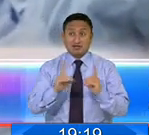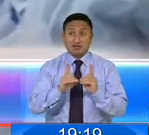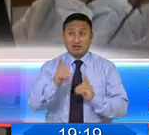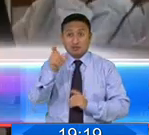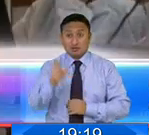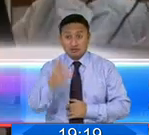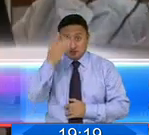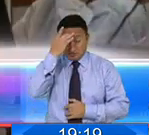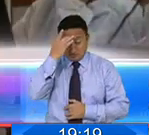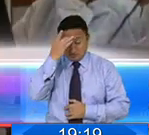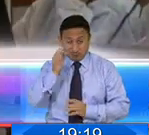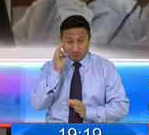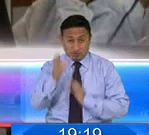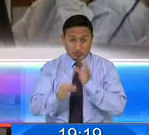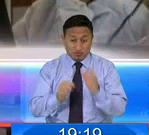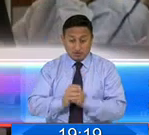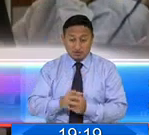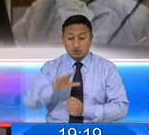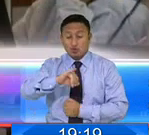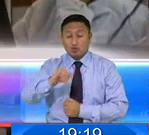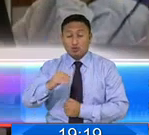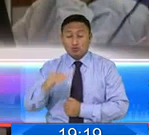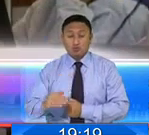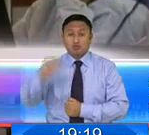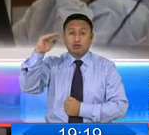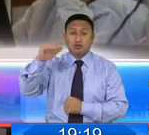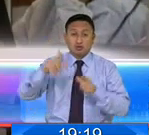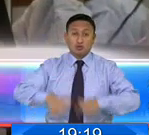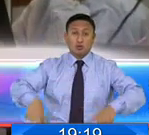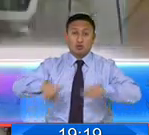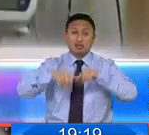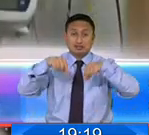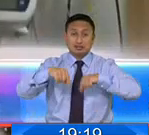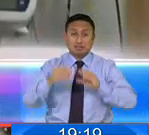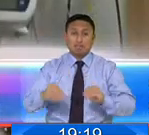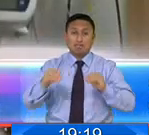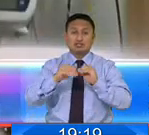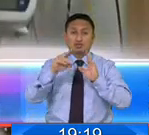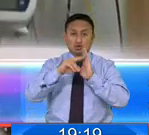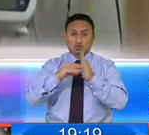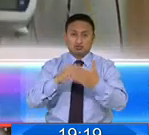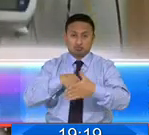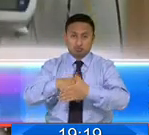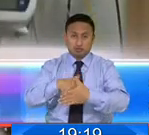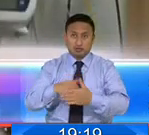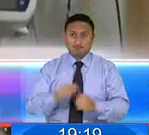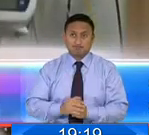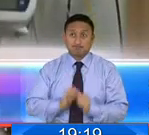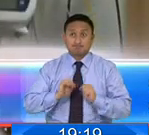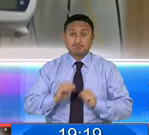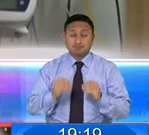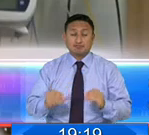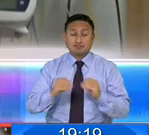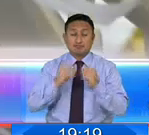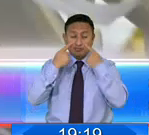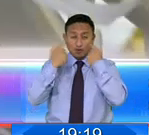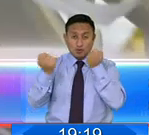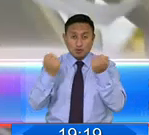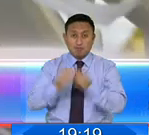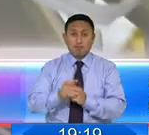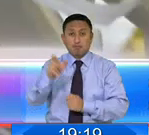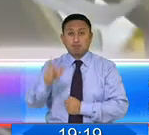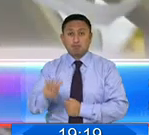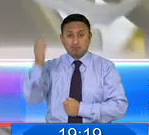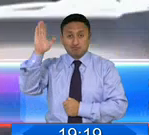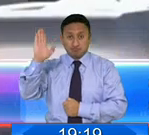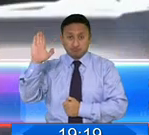positivos, por lo que para el jueves aumentarán las restricciones en varios lugares del país. Eso sumado a que se endurecen los controles sanitarios a los brasileños que